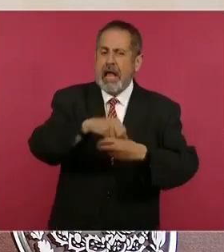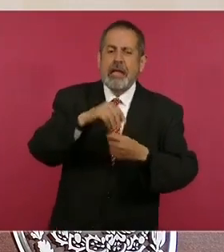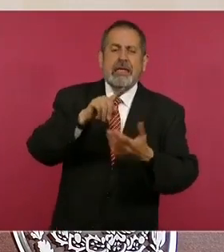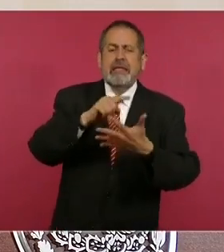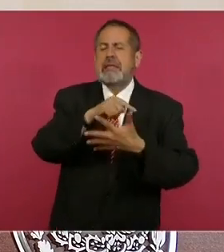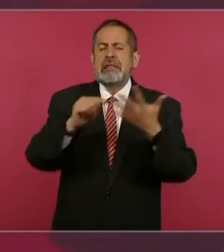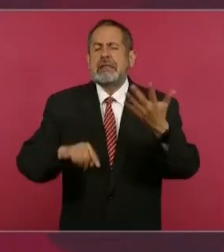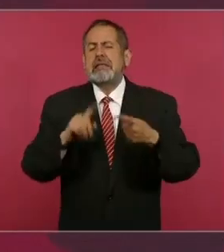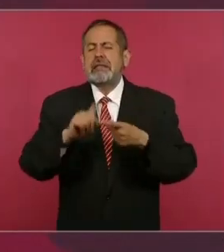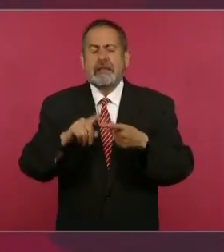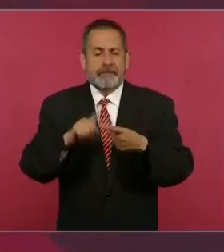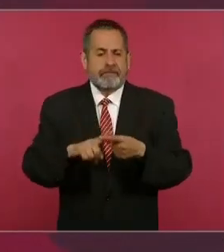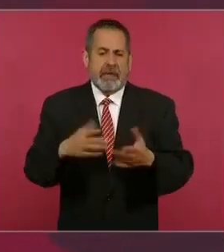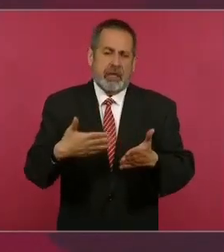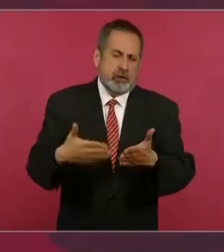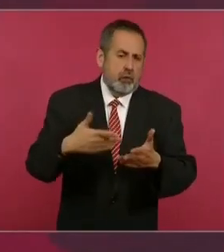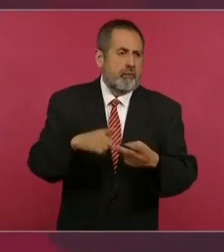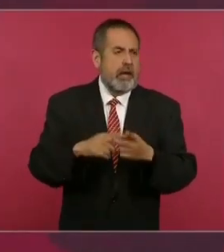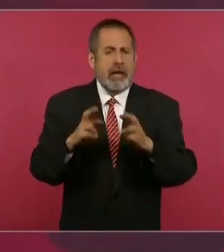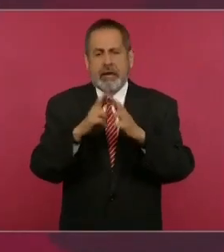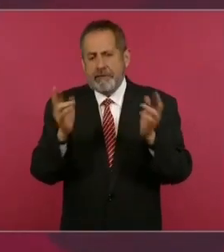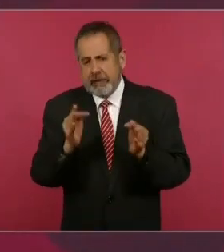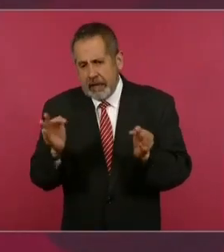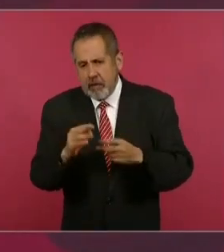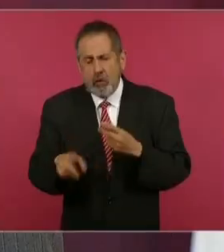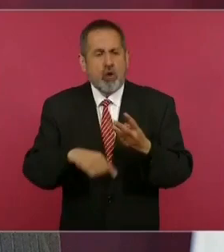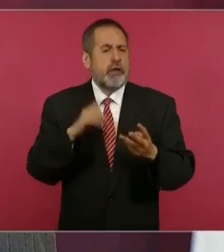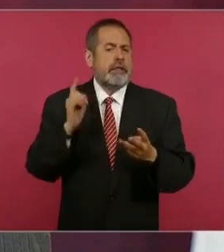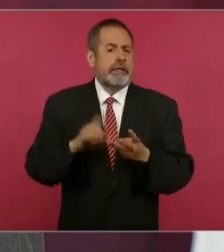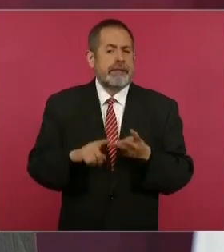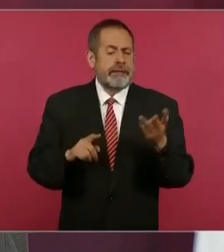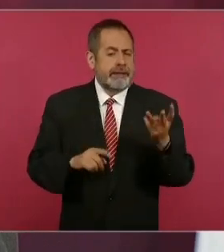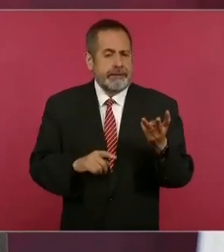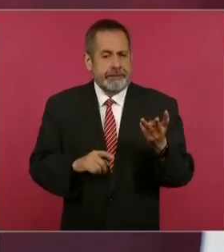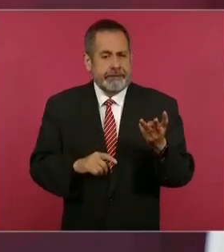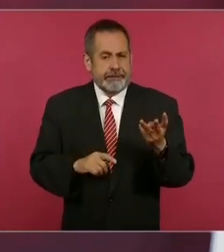domésticos estufas, refrigeradores,